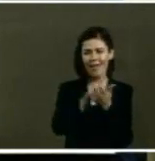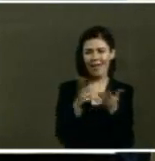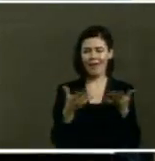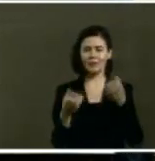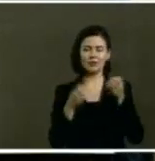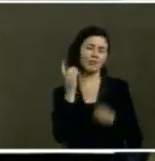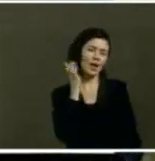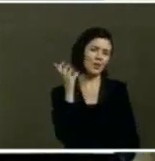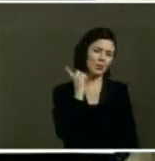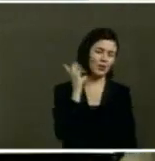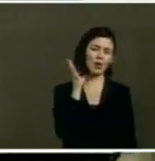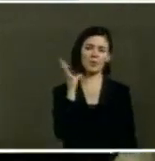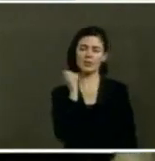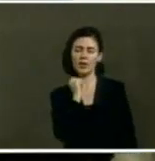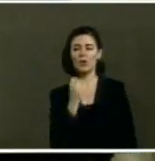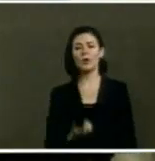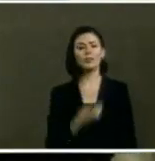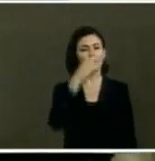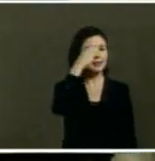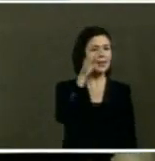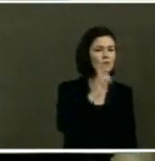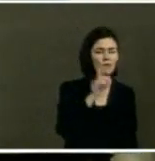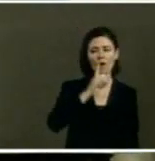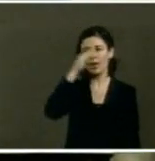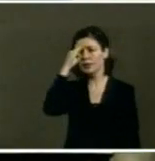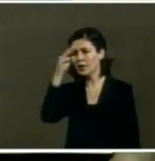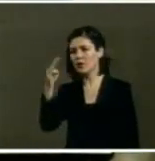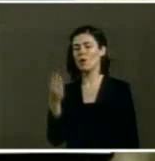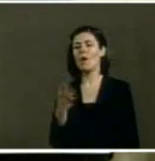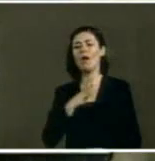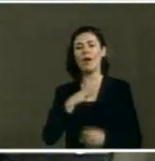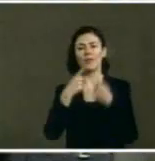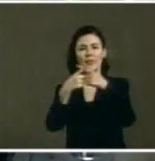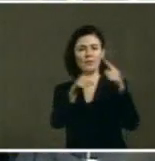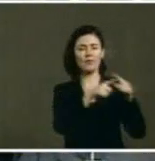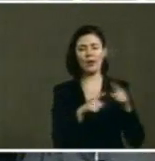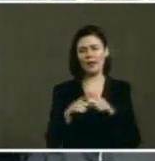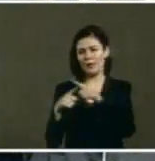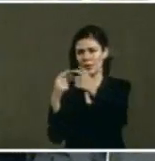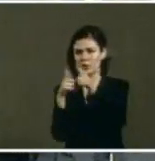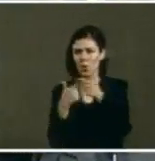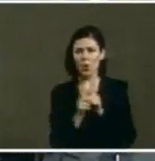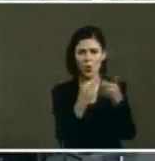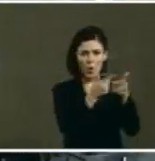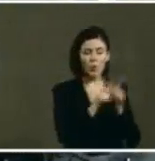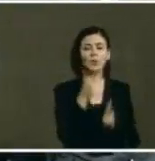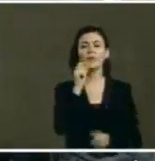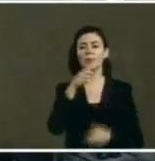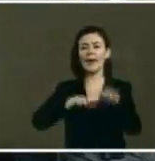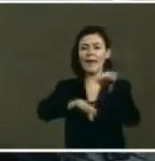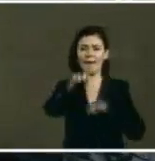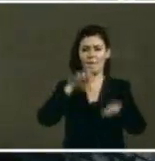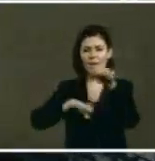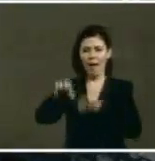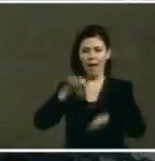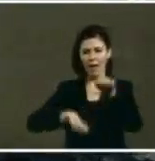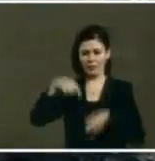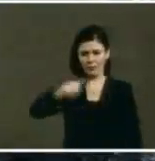organismos públicos autónomos, señoras y señores embajadores y miembros del cuerpo diplomático acreditado en